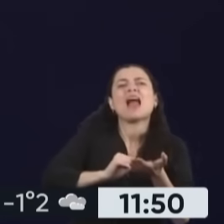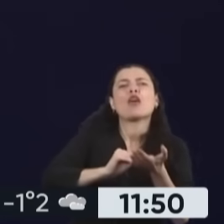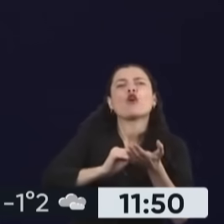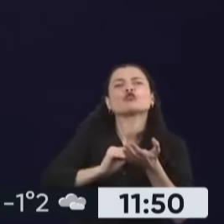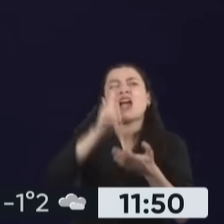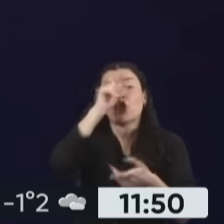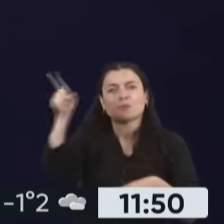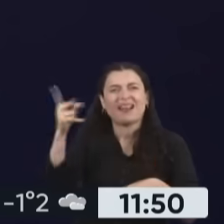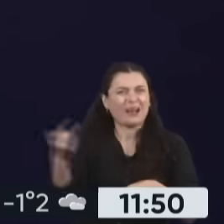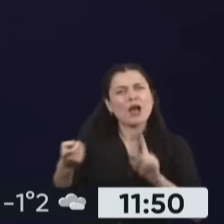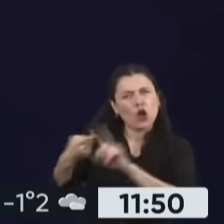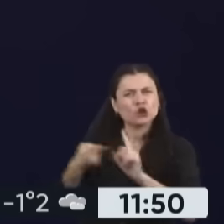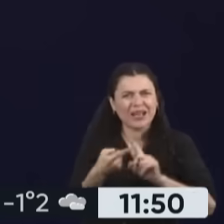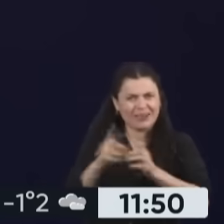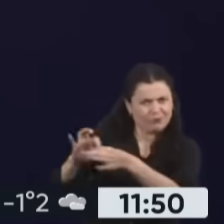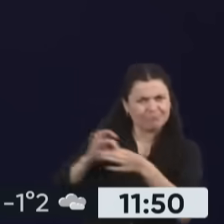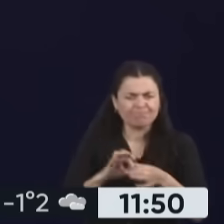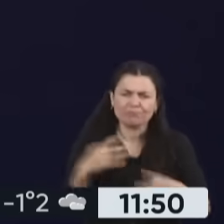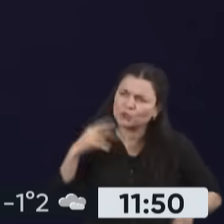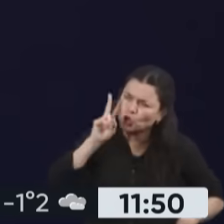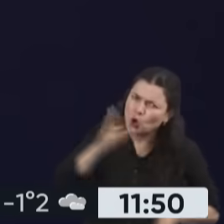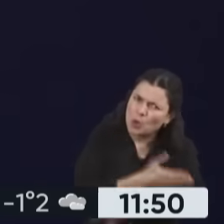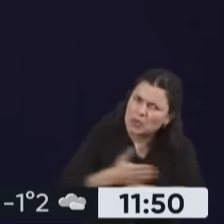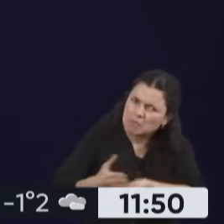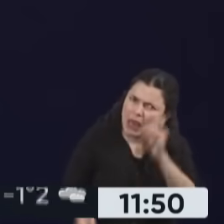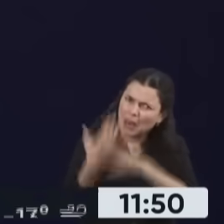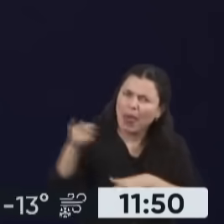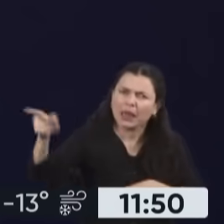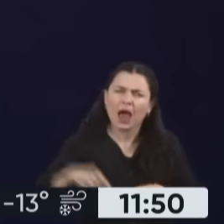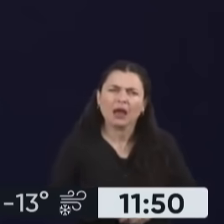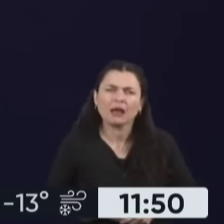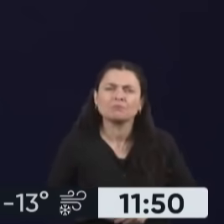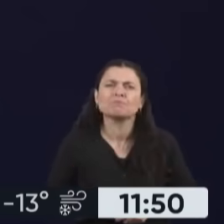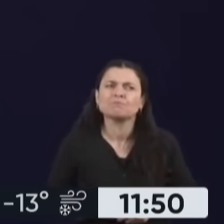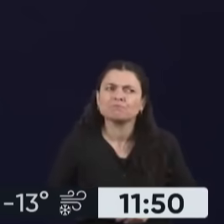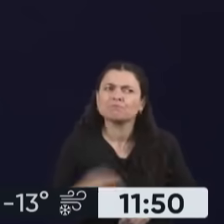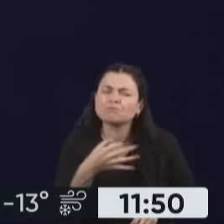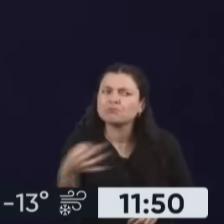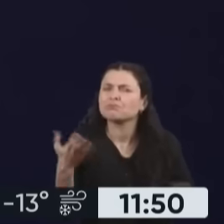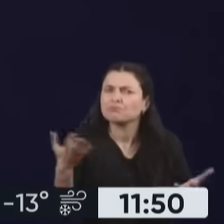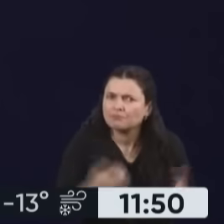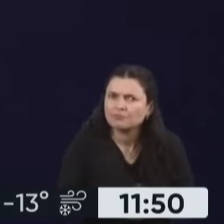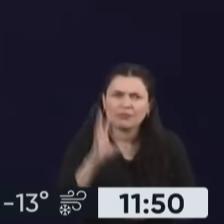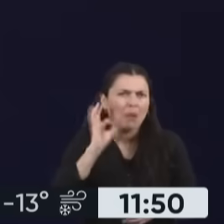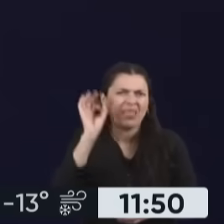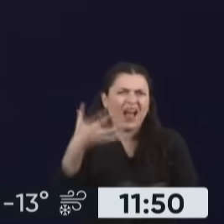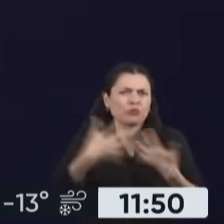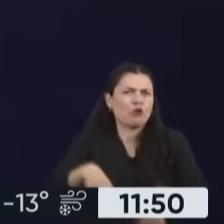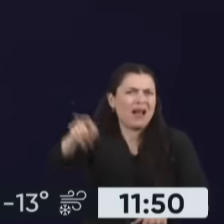Y bueno, lo cierto es que hay una